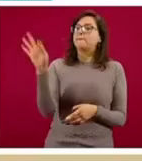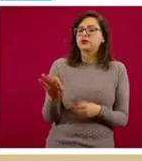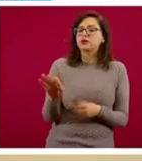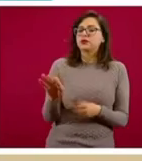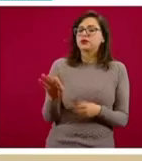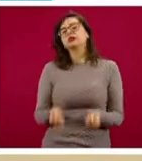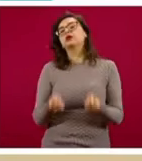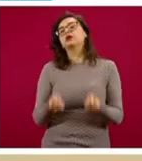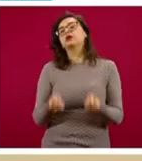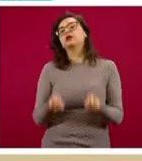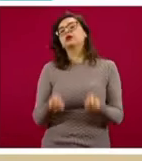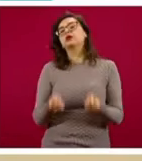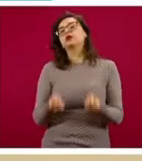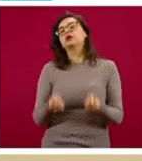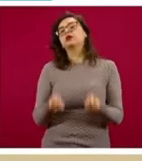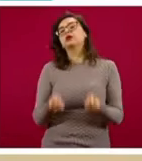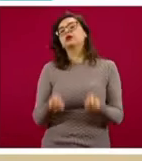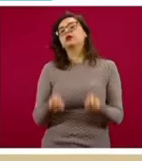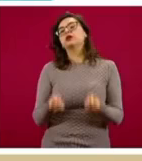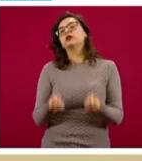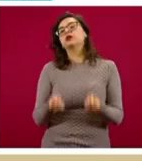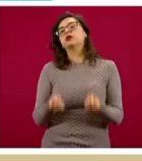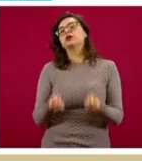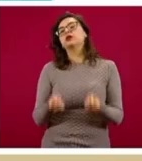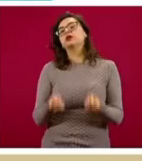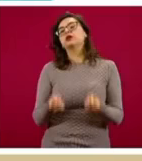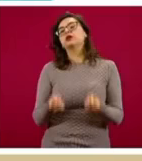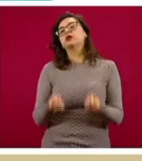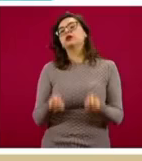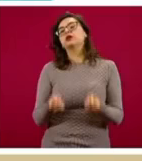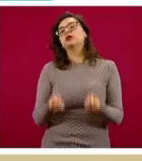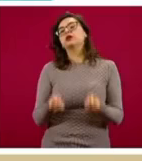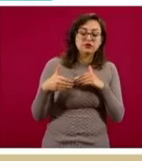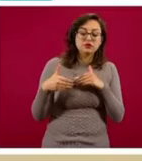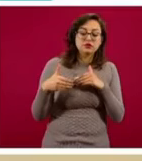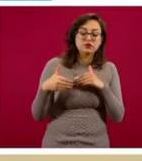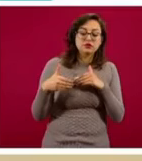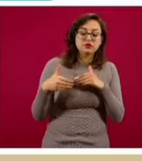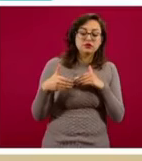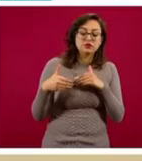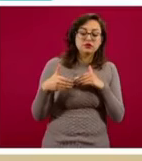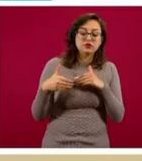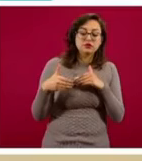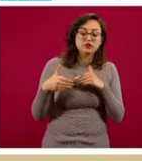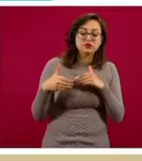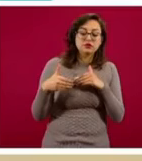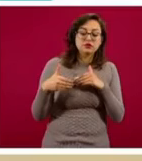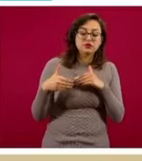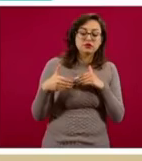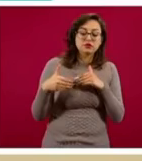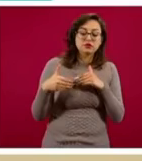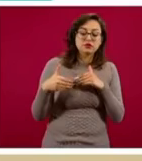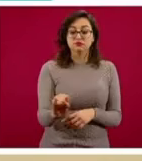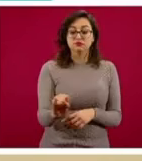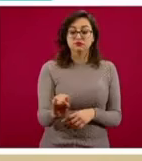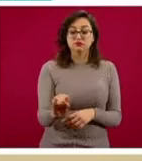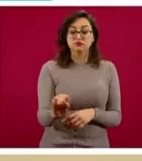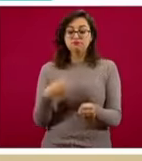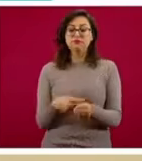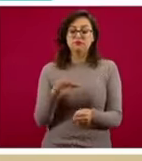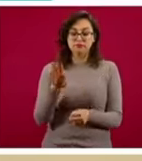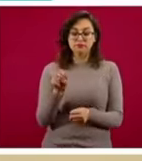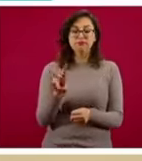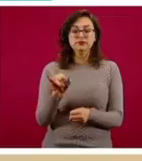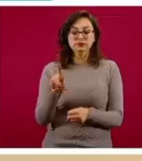para poder precisamente estimar cuántos casos más pudieran ser ya casos confirmados de COVID-19